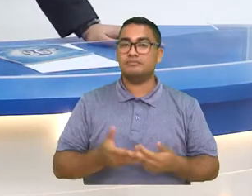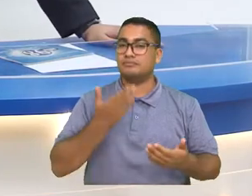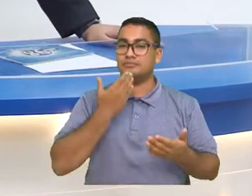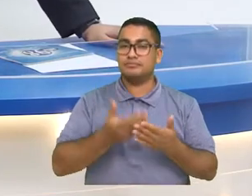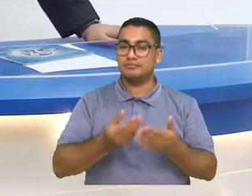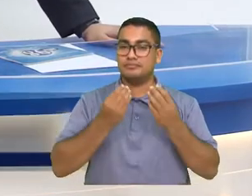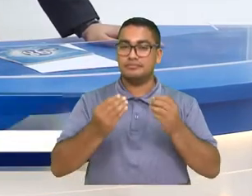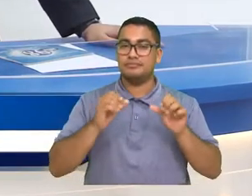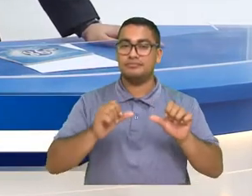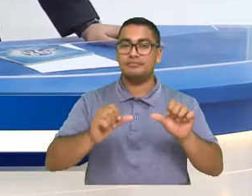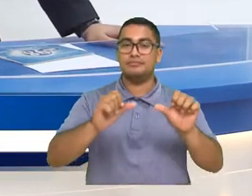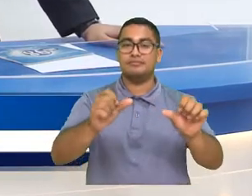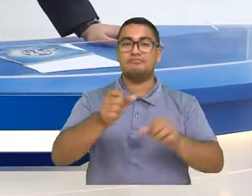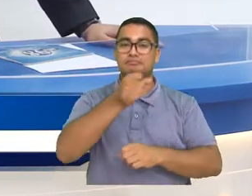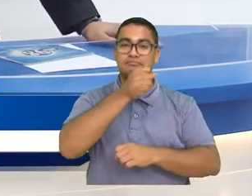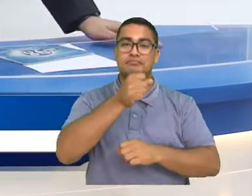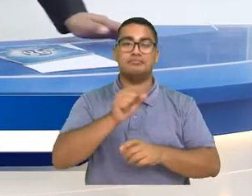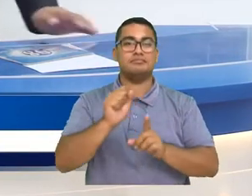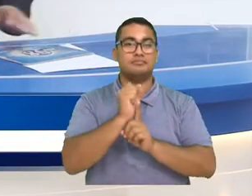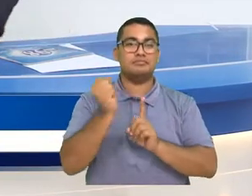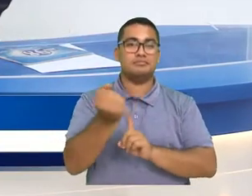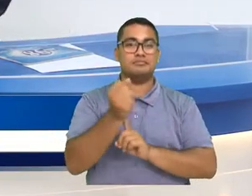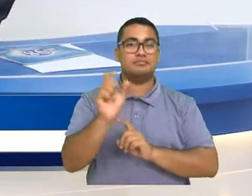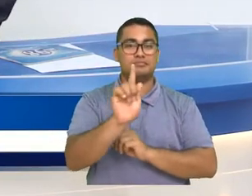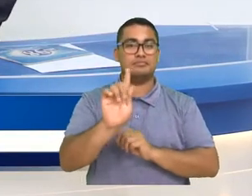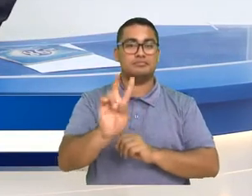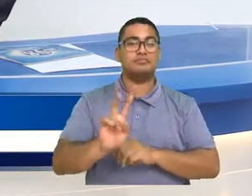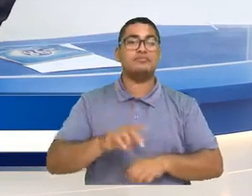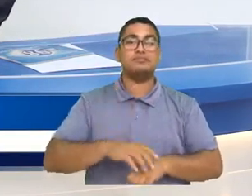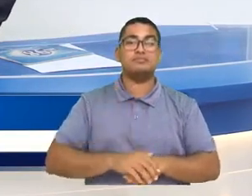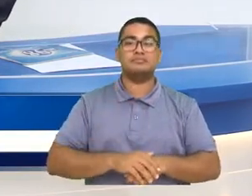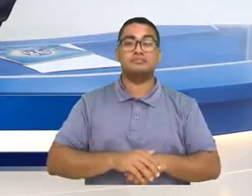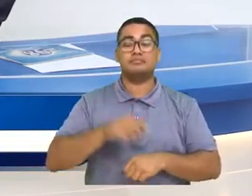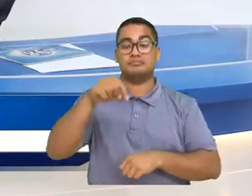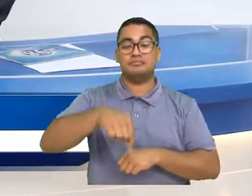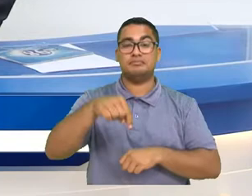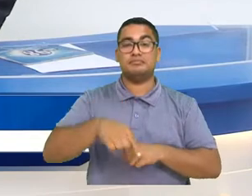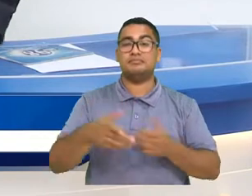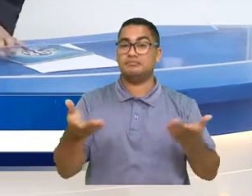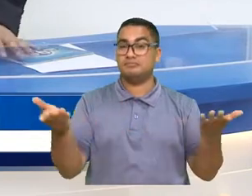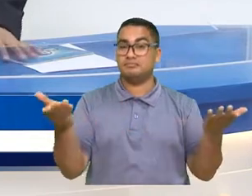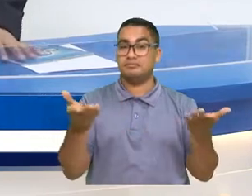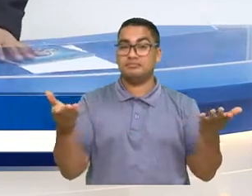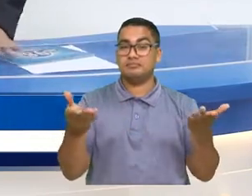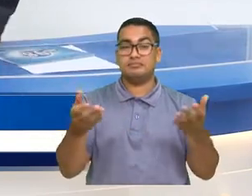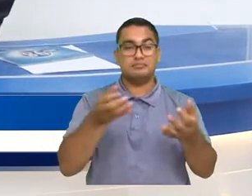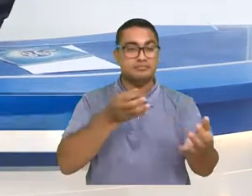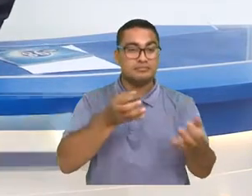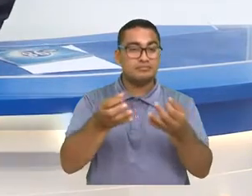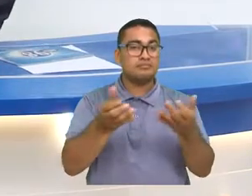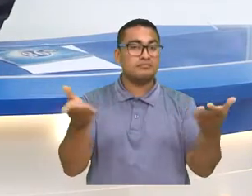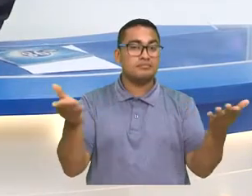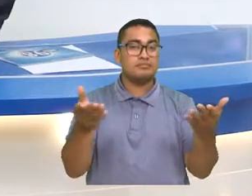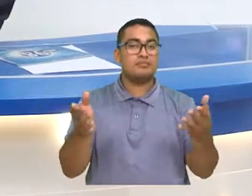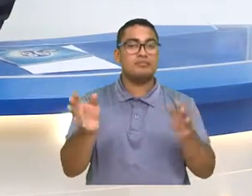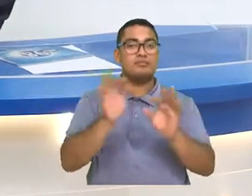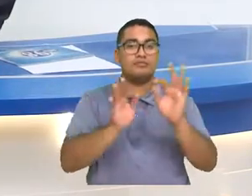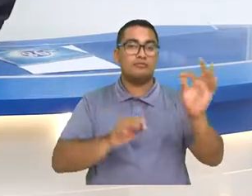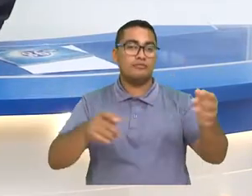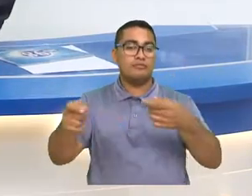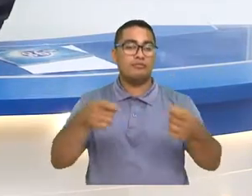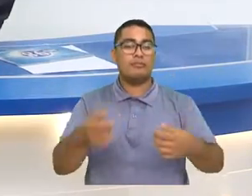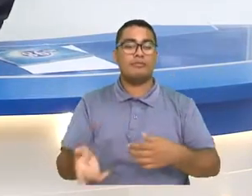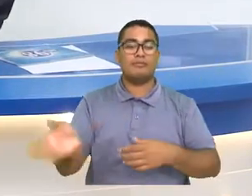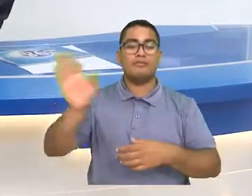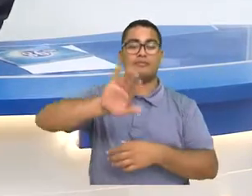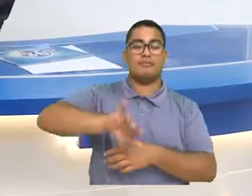Muchísimas gracias por continuar informándose a través de Noticias Asamblea TV. Ahora les dejamos más detalles sobre la feria y los productos